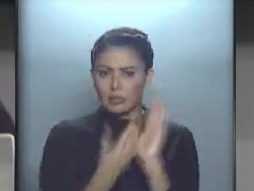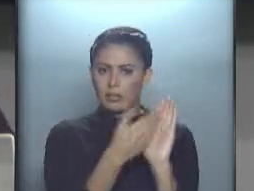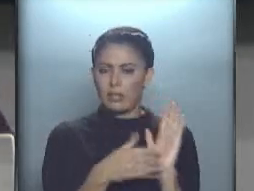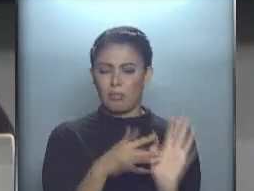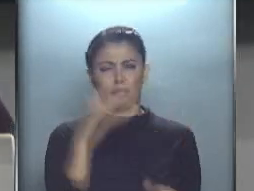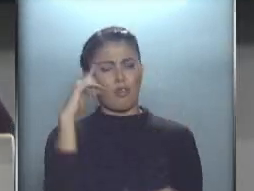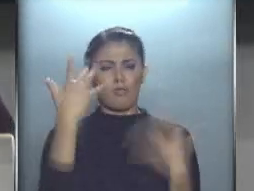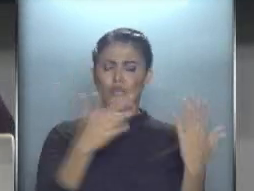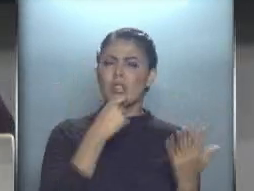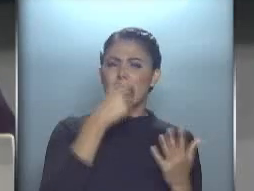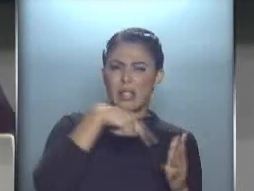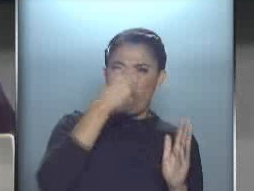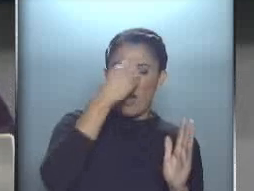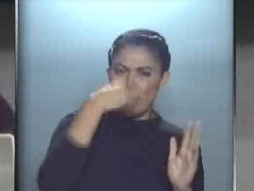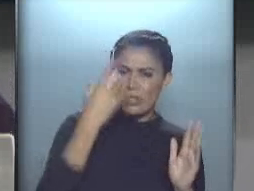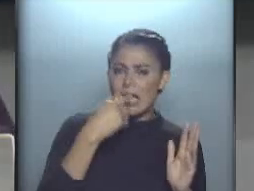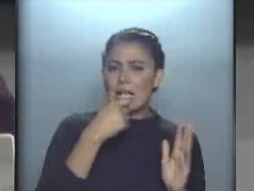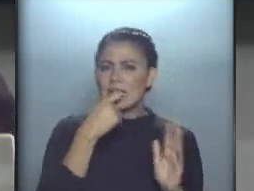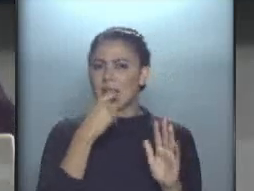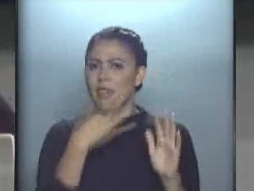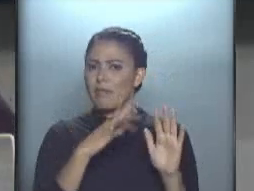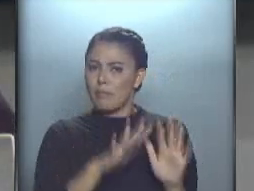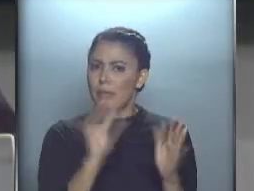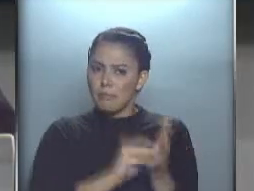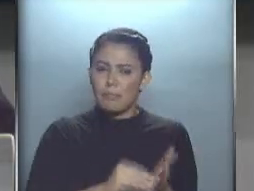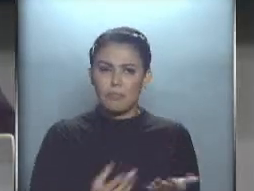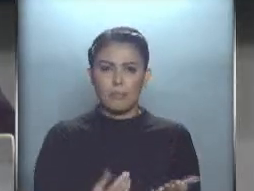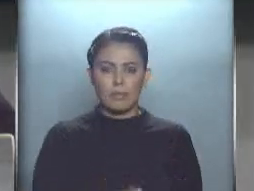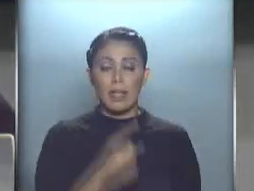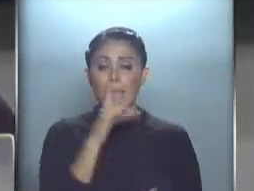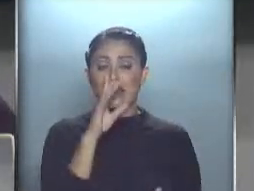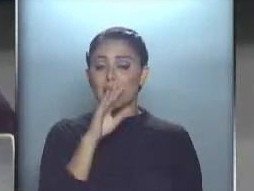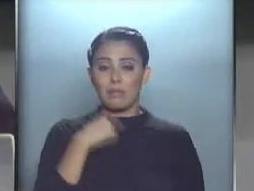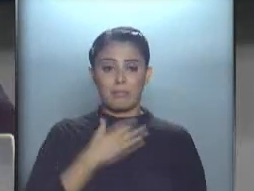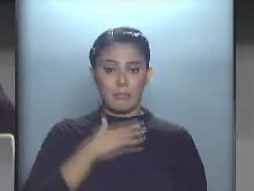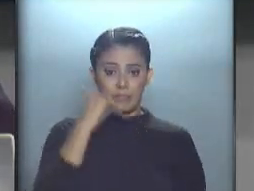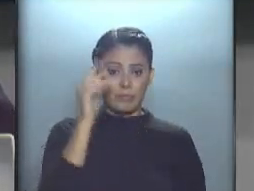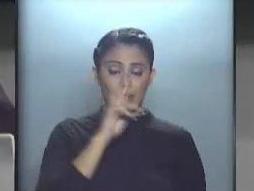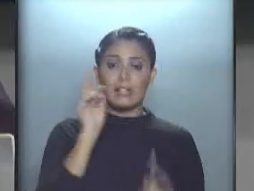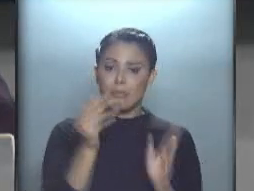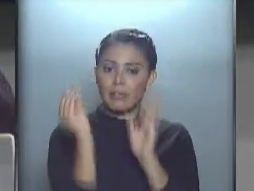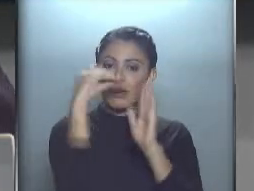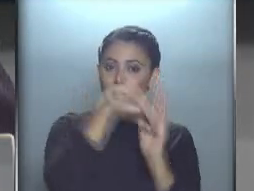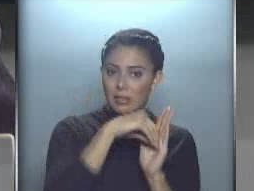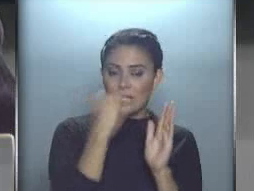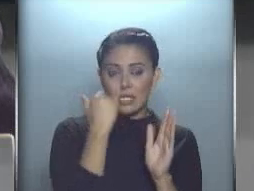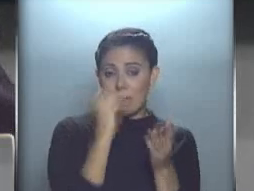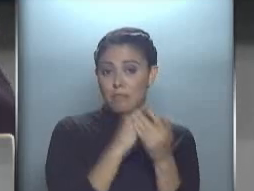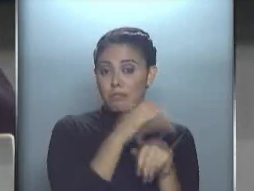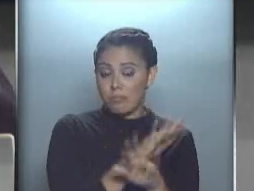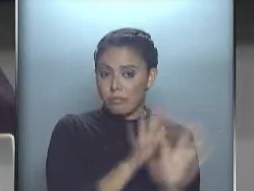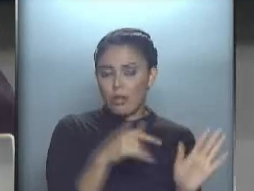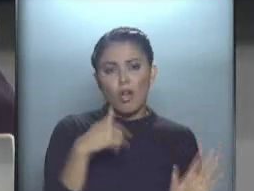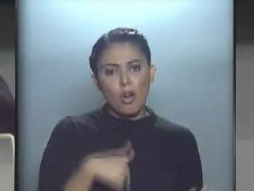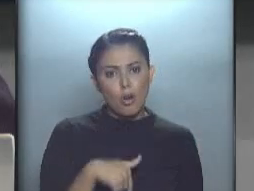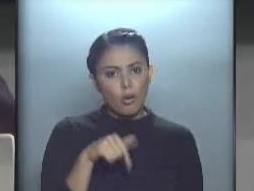quedaba claro si era definitivo o no, donde aparentemente ella estaba incluida en la matrícula. Hoy por hoy la